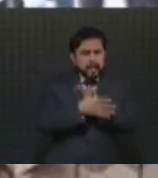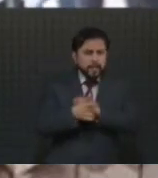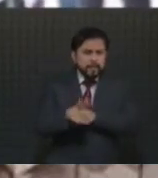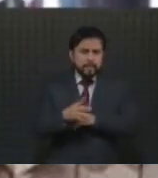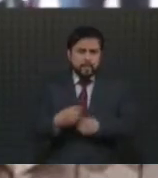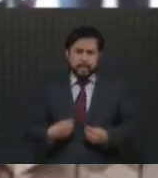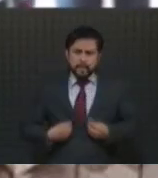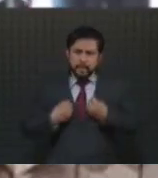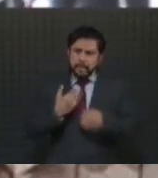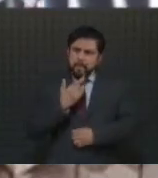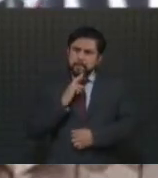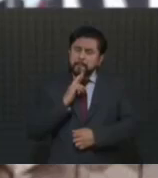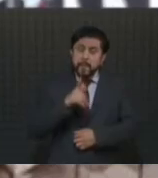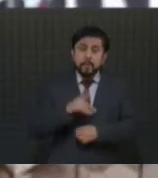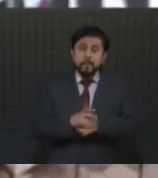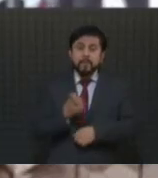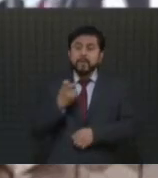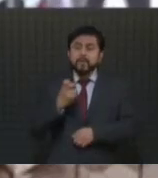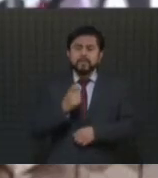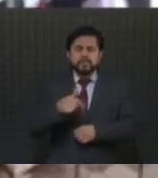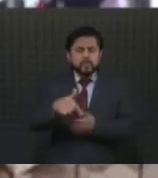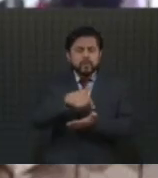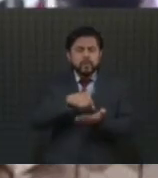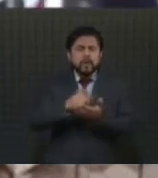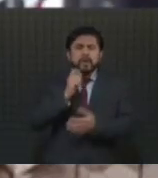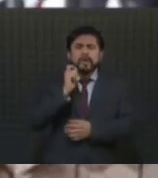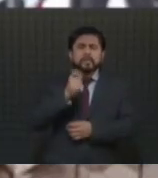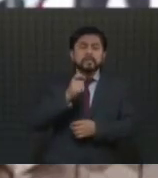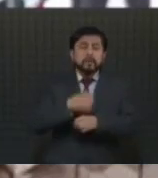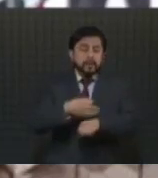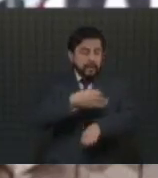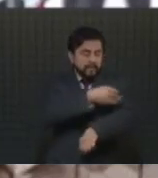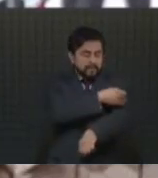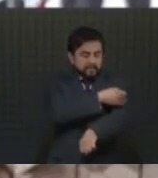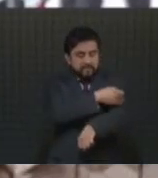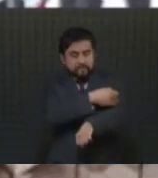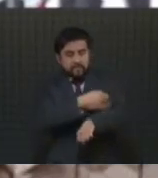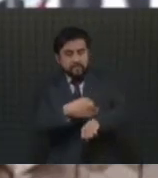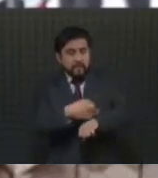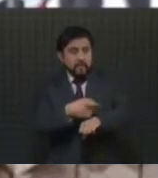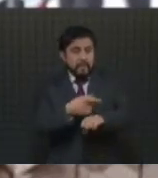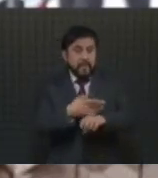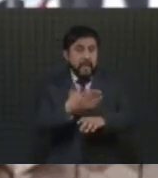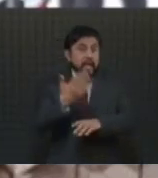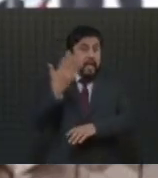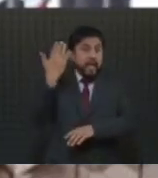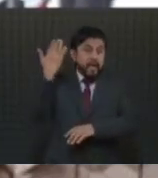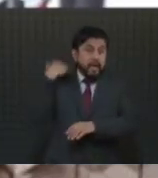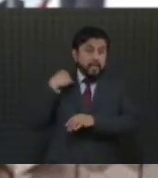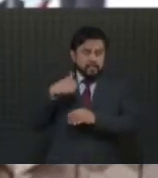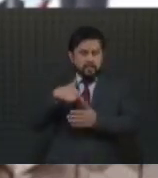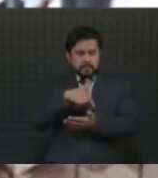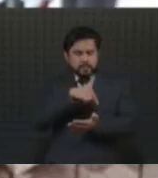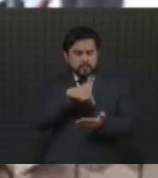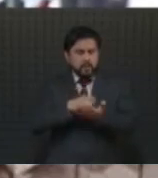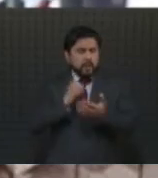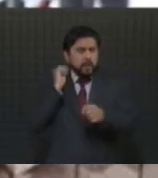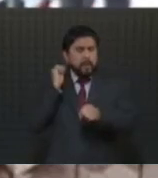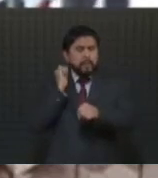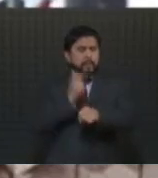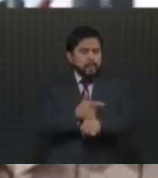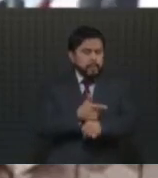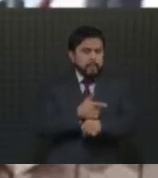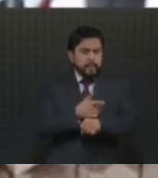Representa la historia de las familias que encontraron en esta zona, entre